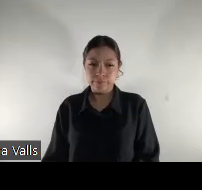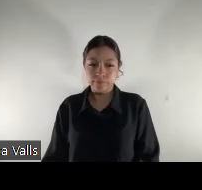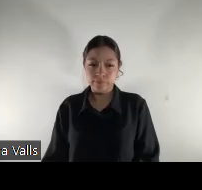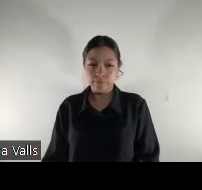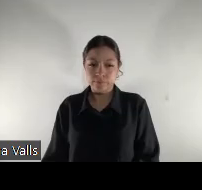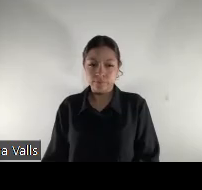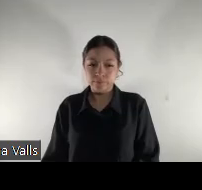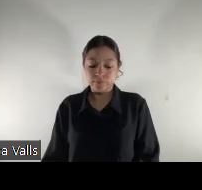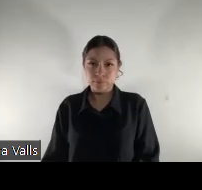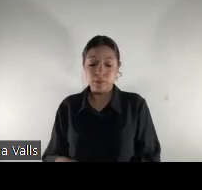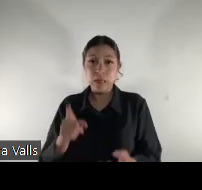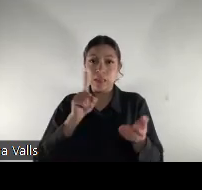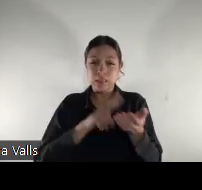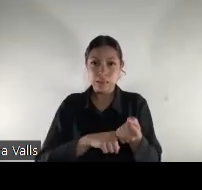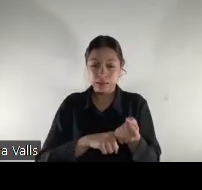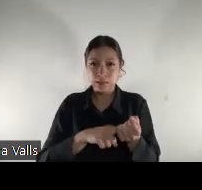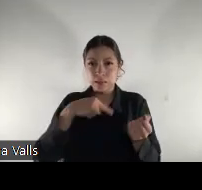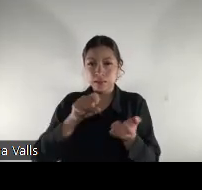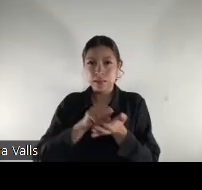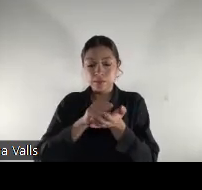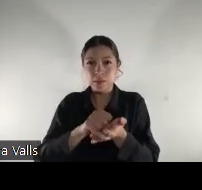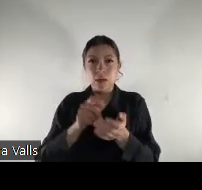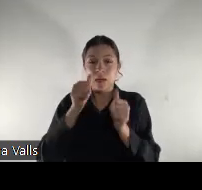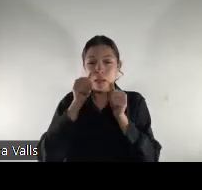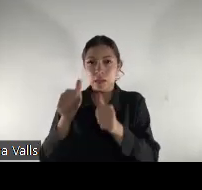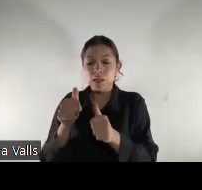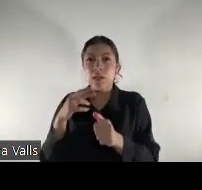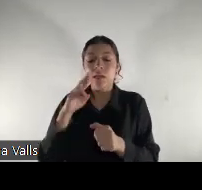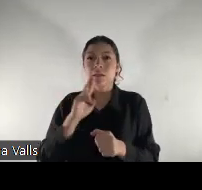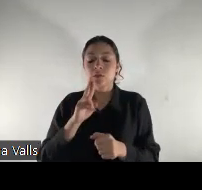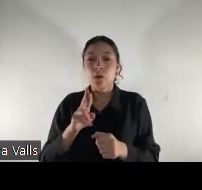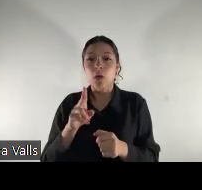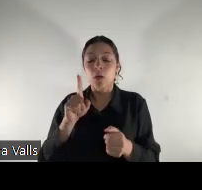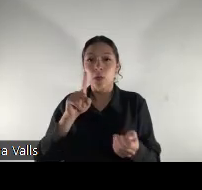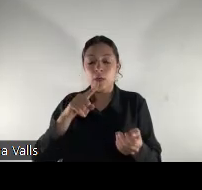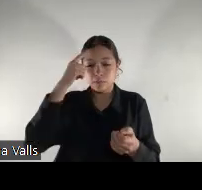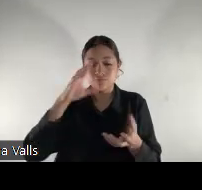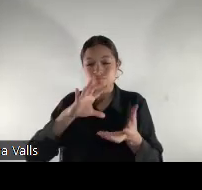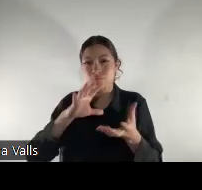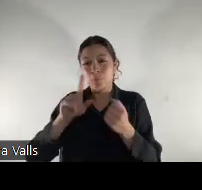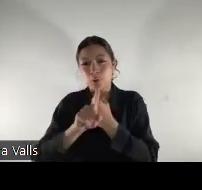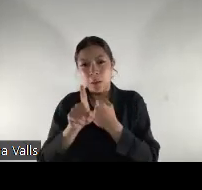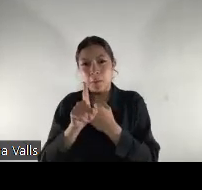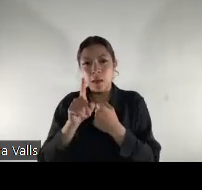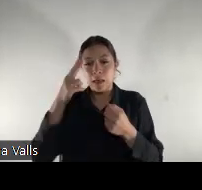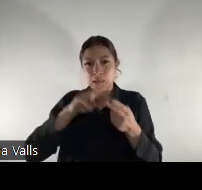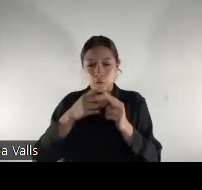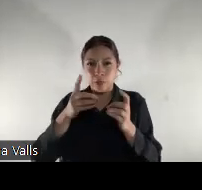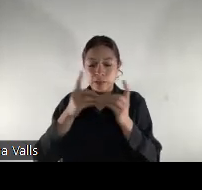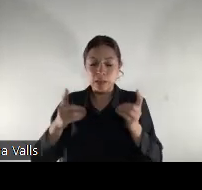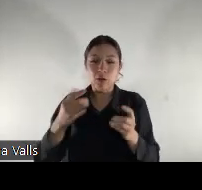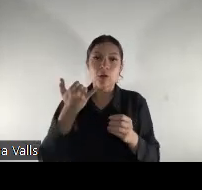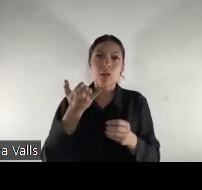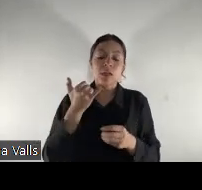Dentro de nuestros servicios tenemos la detección y diagnóstico de trastornos de neurodesarrollo, tenemos la evaluación neuropsicológica, la emisión